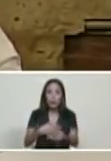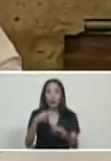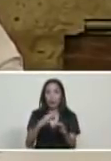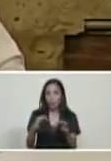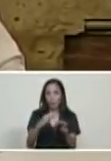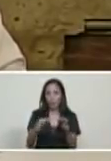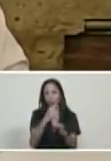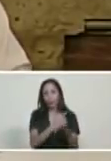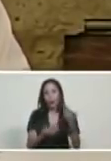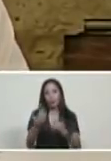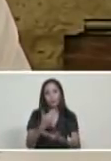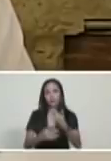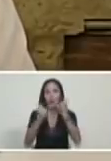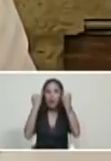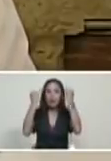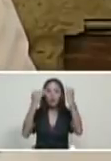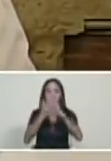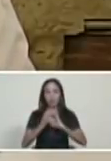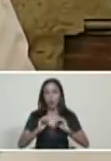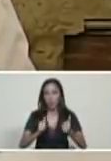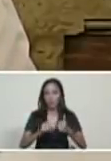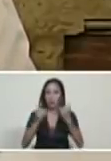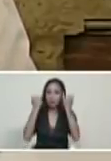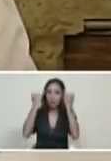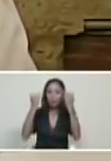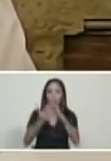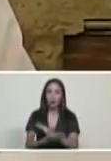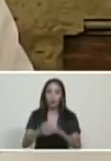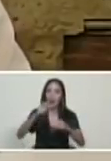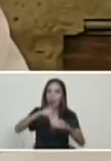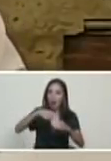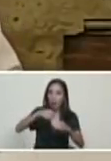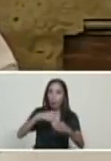Petro, que es el correspondiente